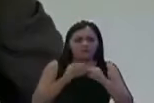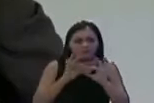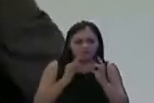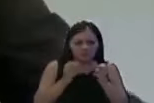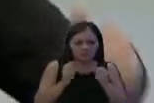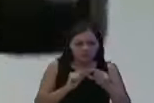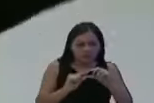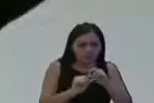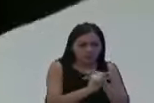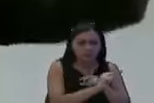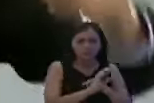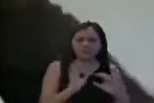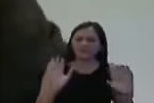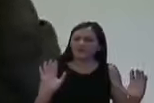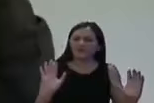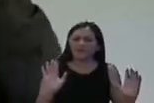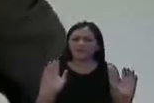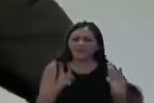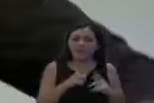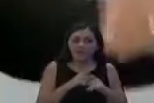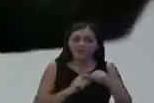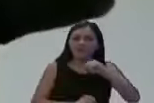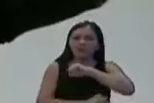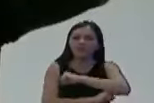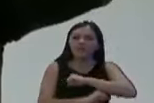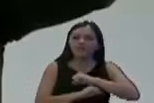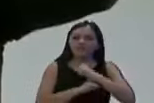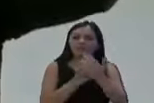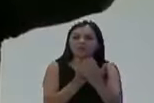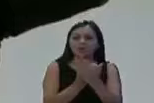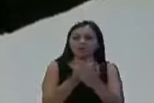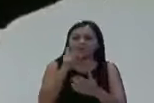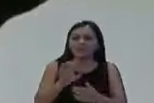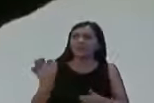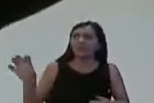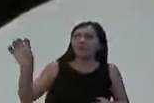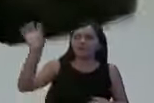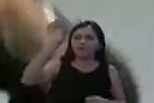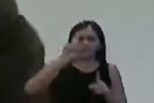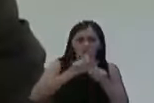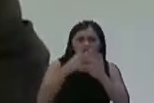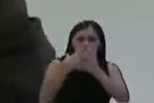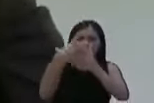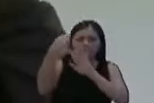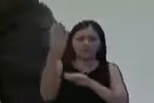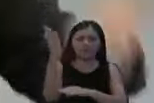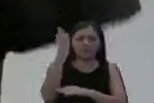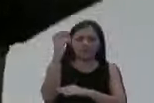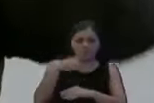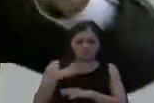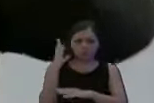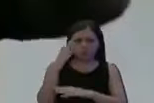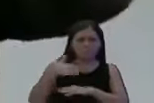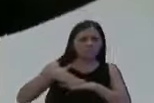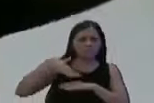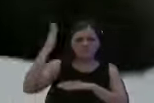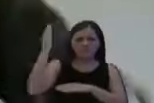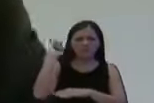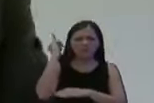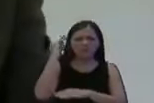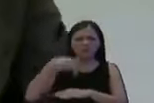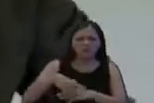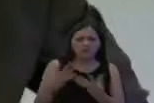nuestra economía por el contrario quisiéramos que todas las provincias sean como la provincia de tunguragua tremendamente